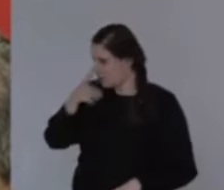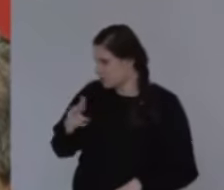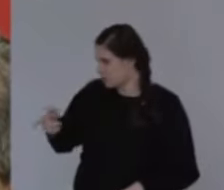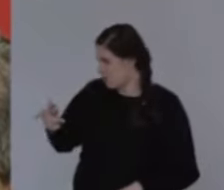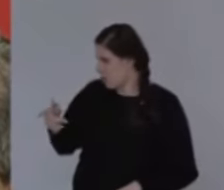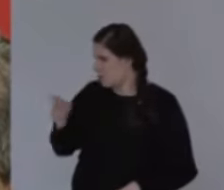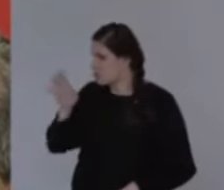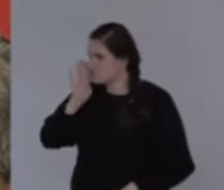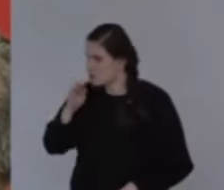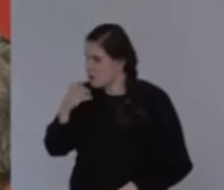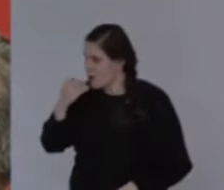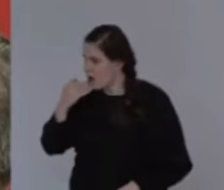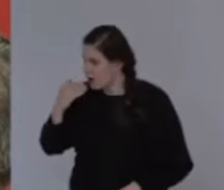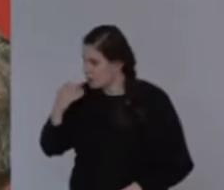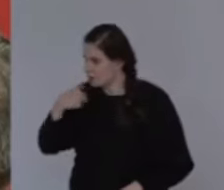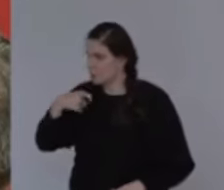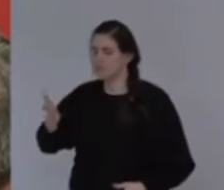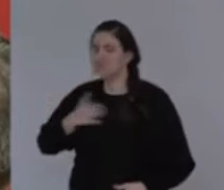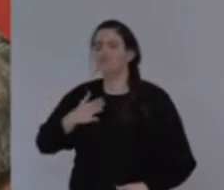deshonesto,